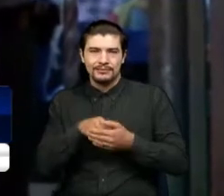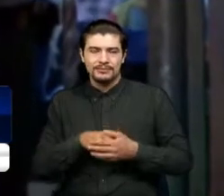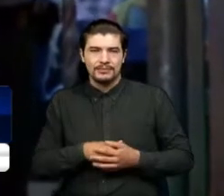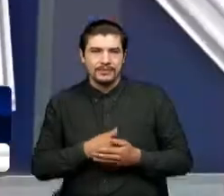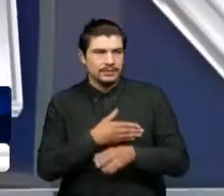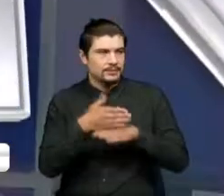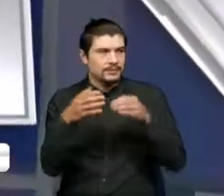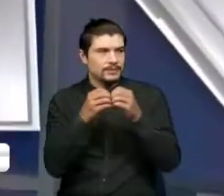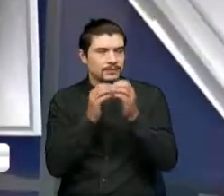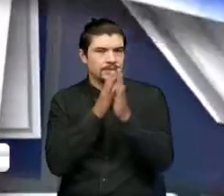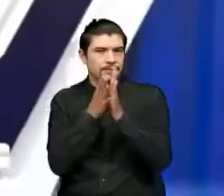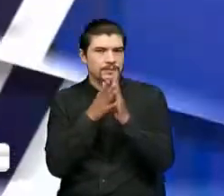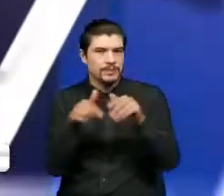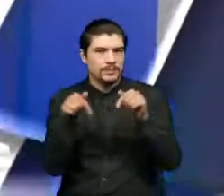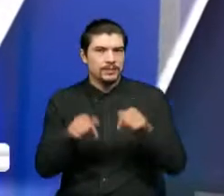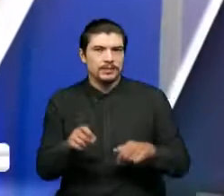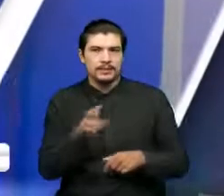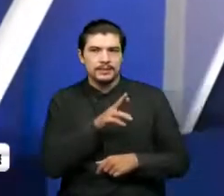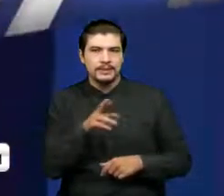noticias